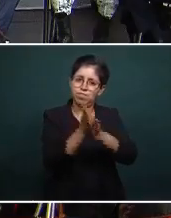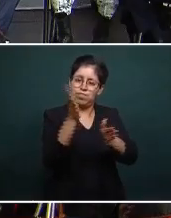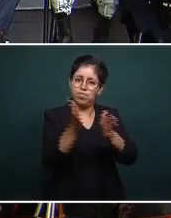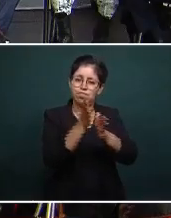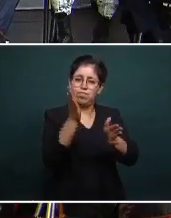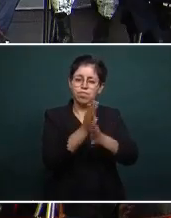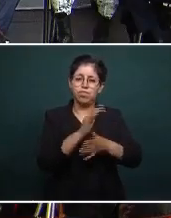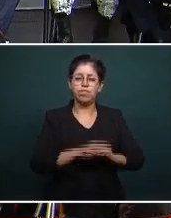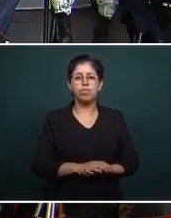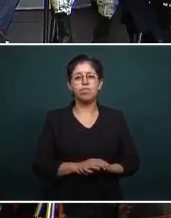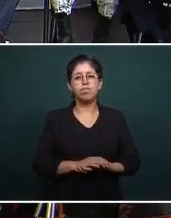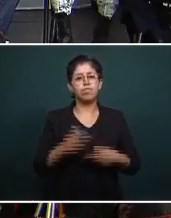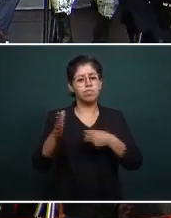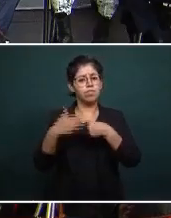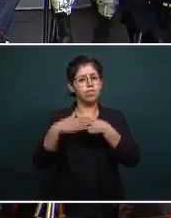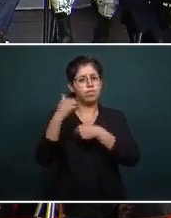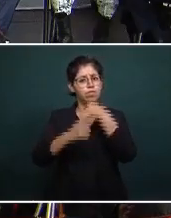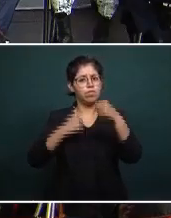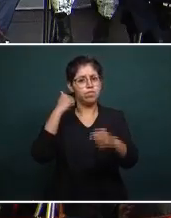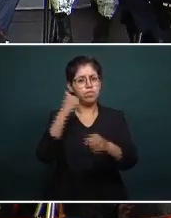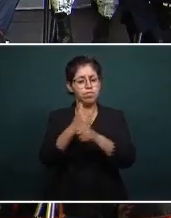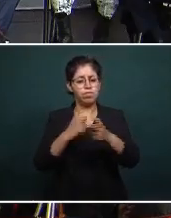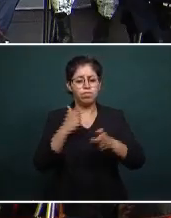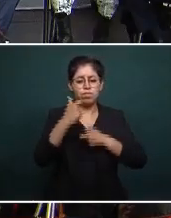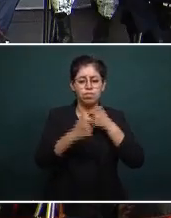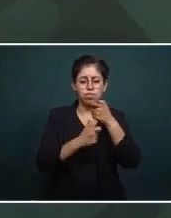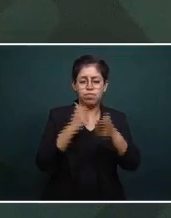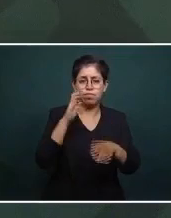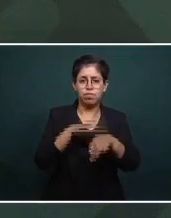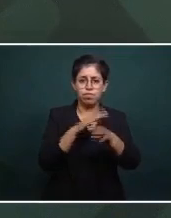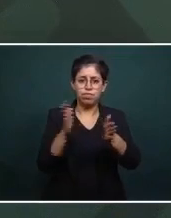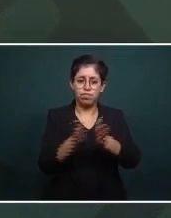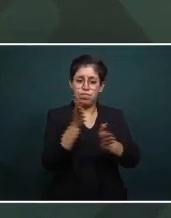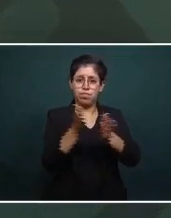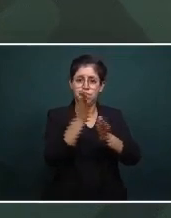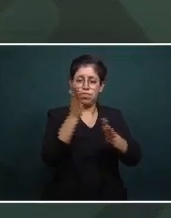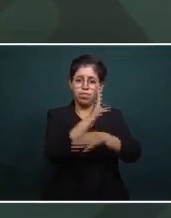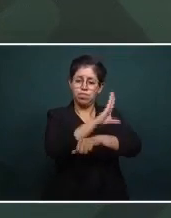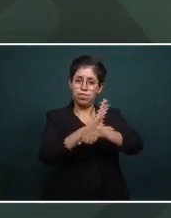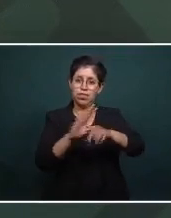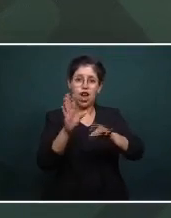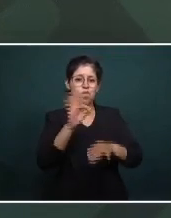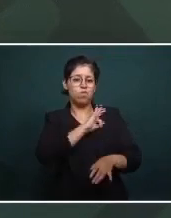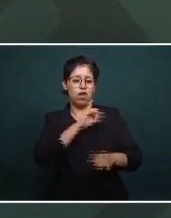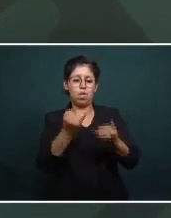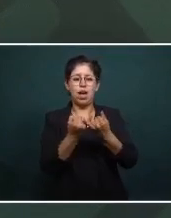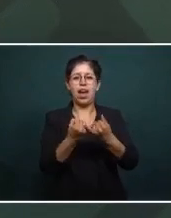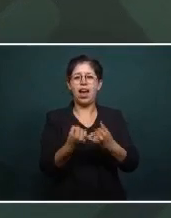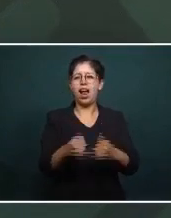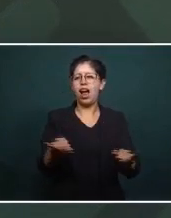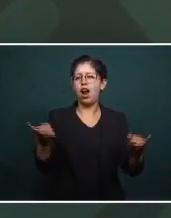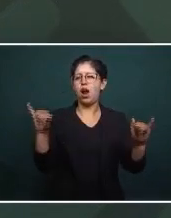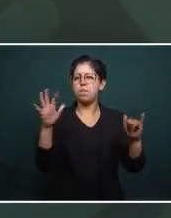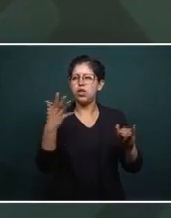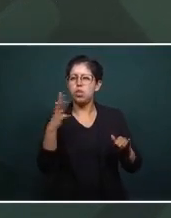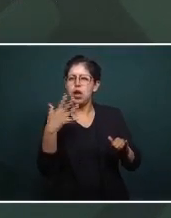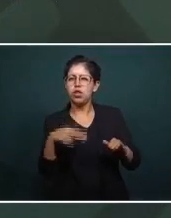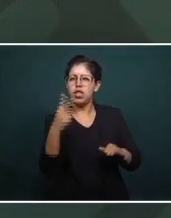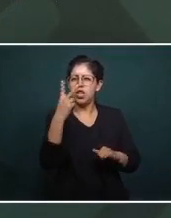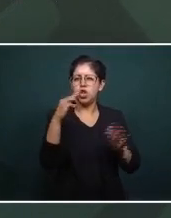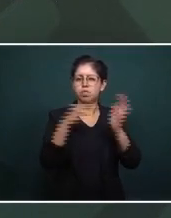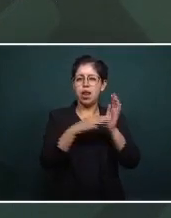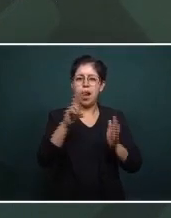el año próximo y poder inaugurarlo, terminarlo en el